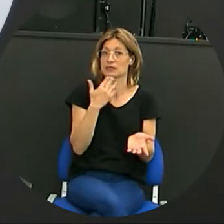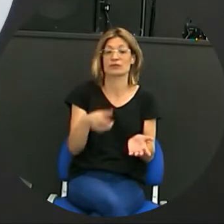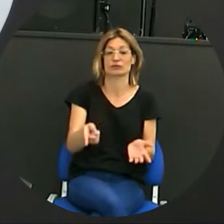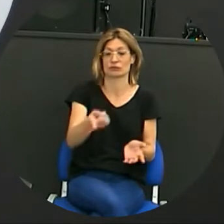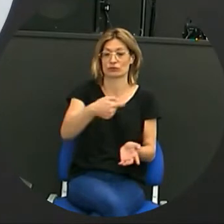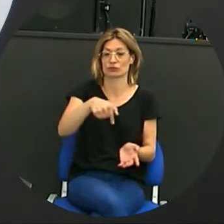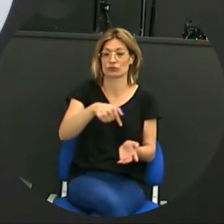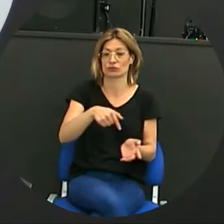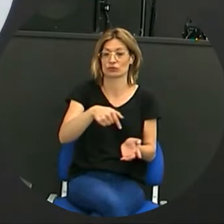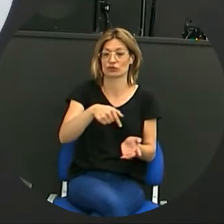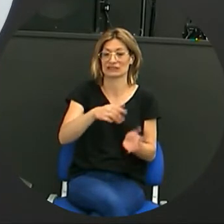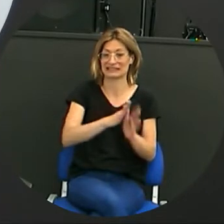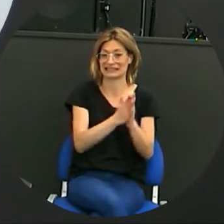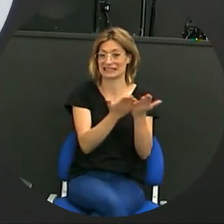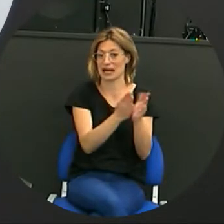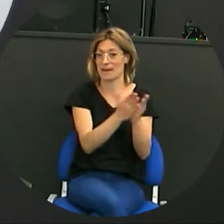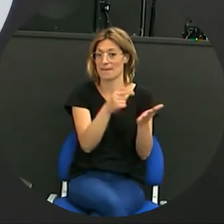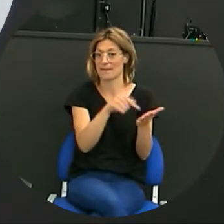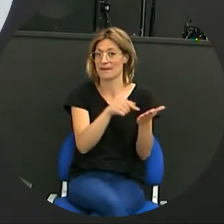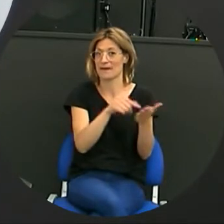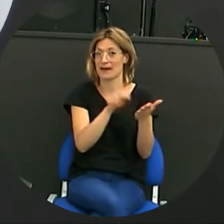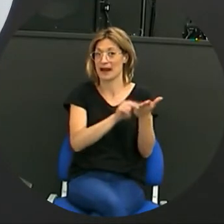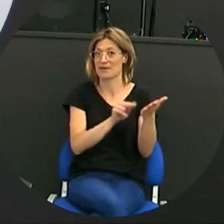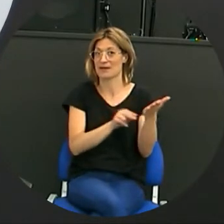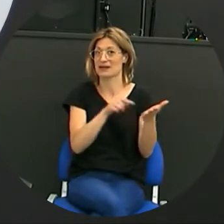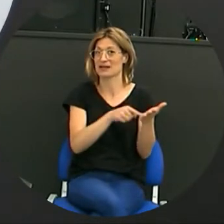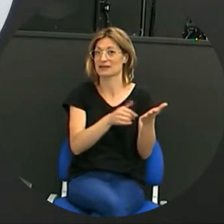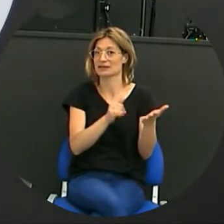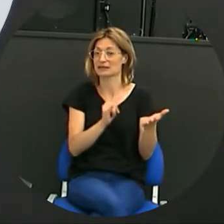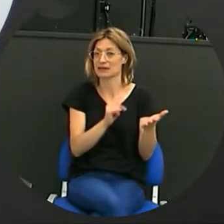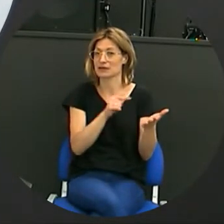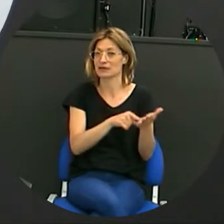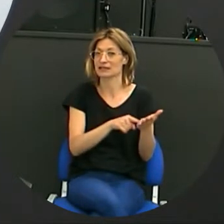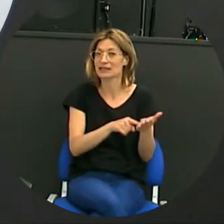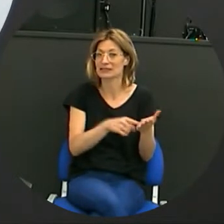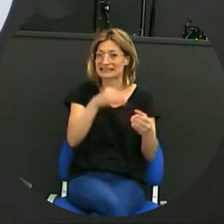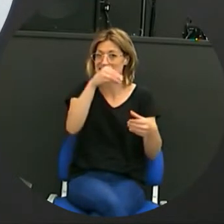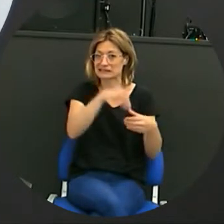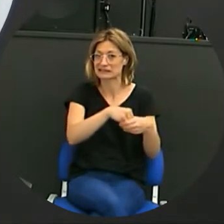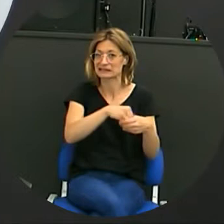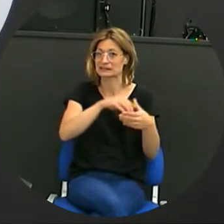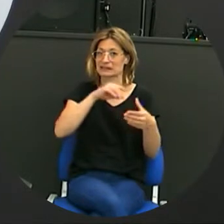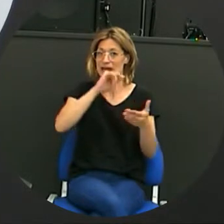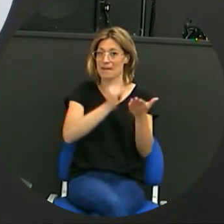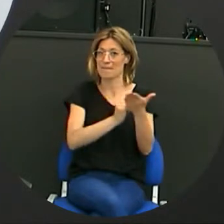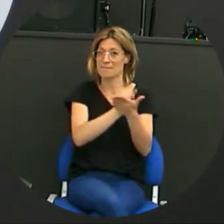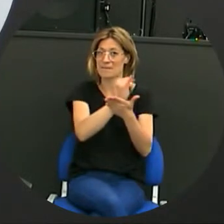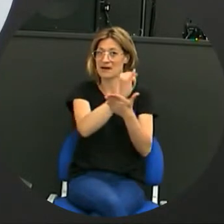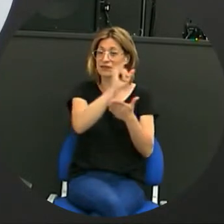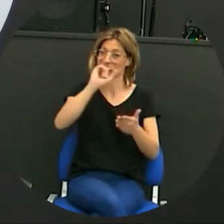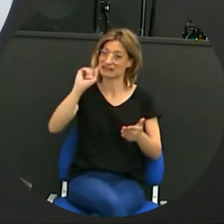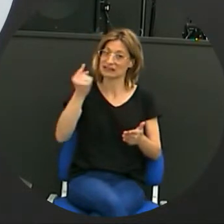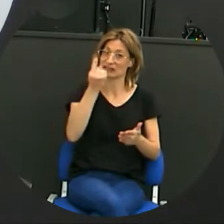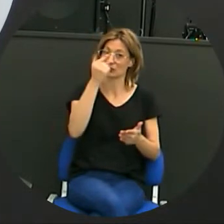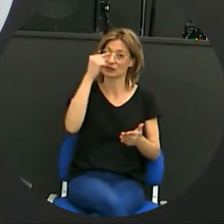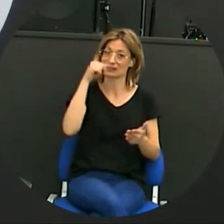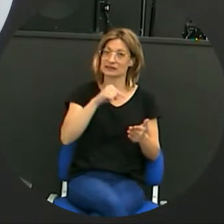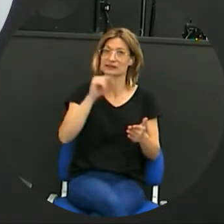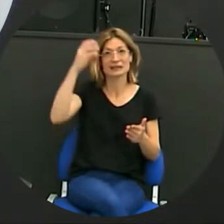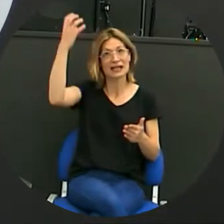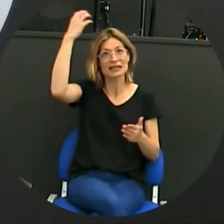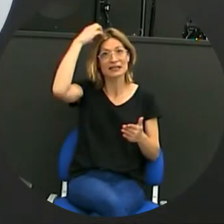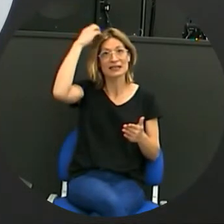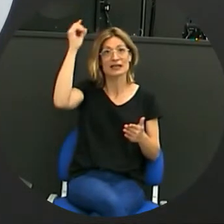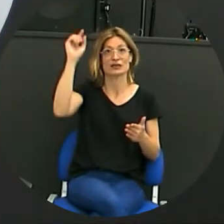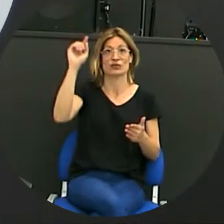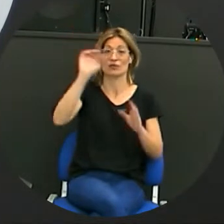los 66 libros de la Palabra, donde está contenido ese plano de Dios en el que el reino de los cielos